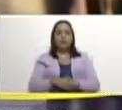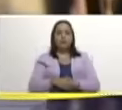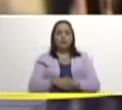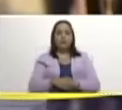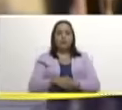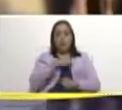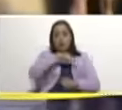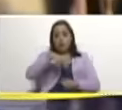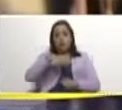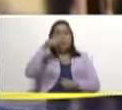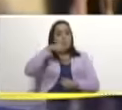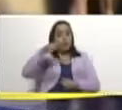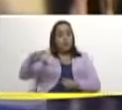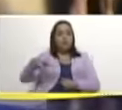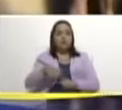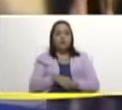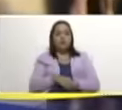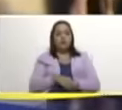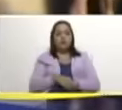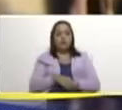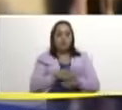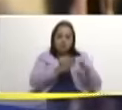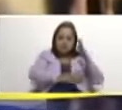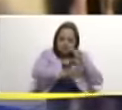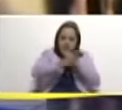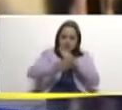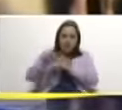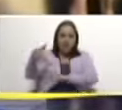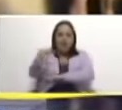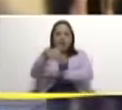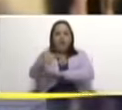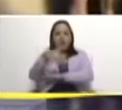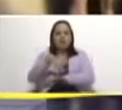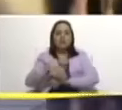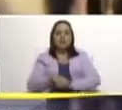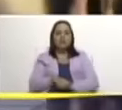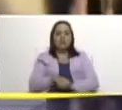nuestro pueblo salió a las calles,